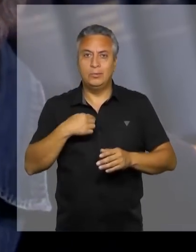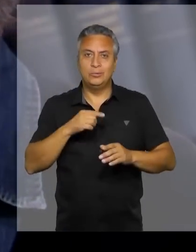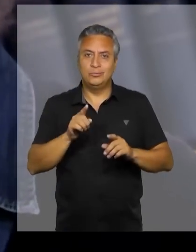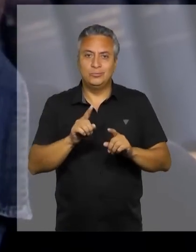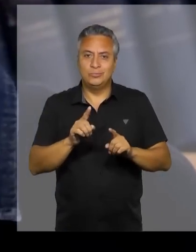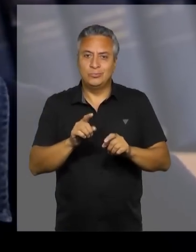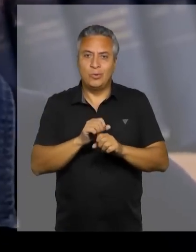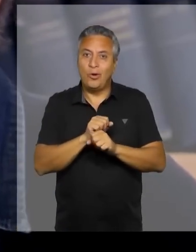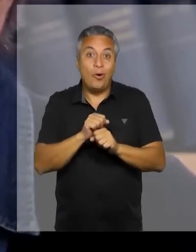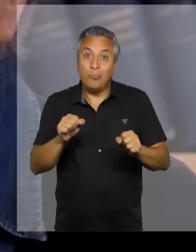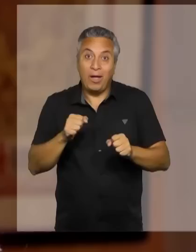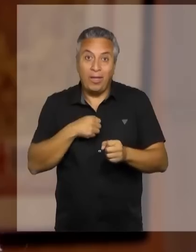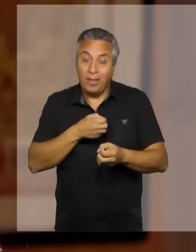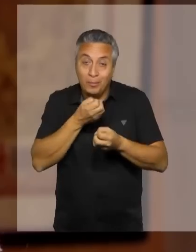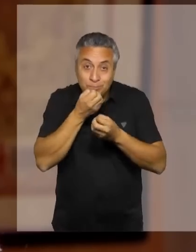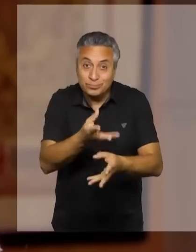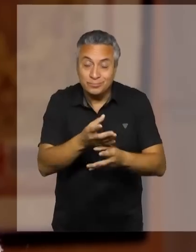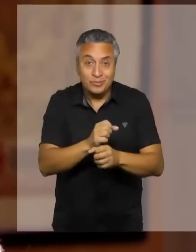No puedo decírtelo ahora.